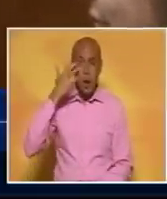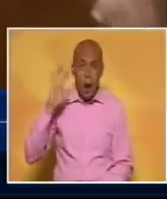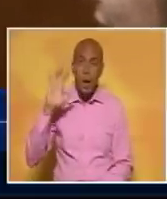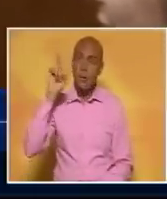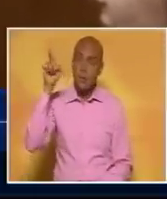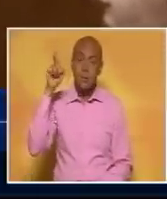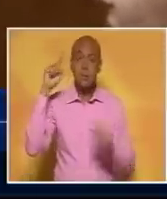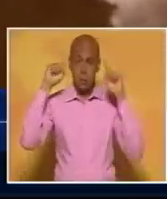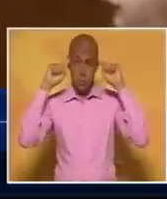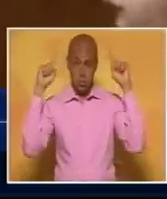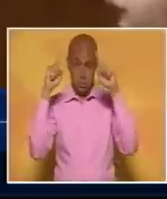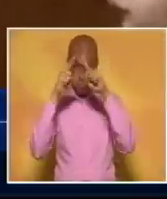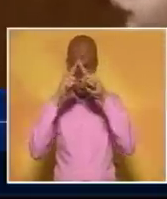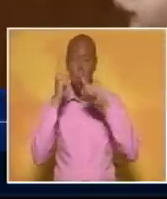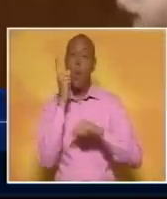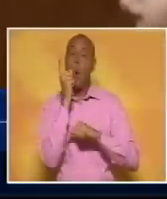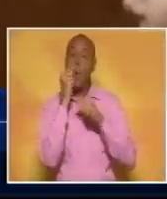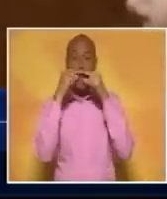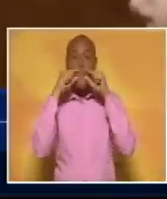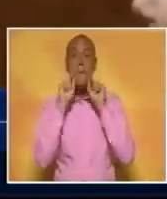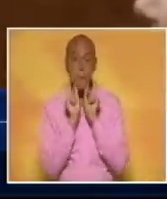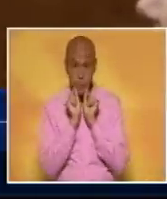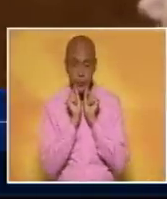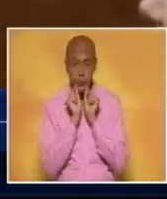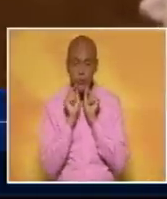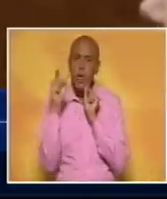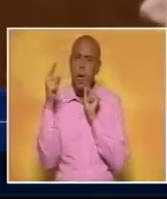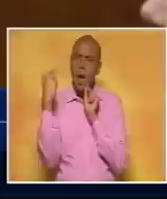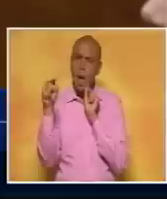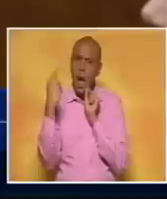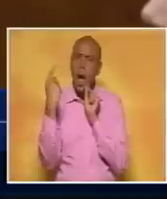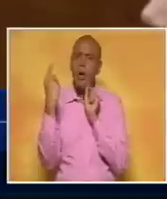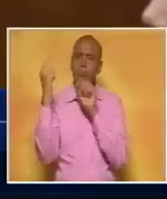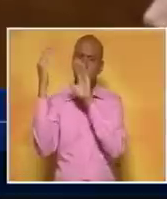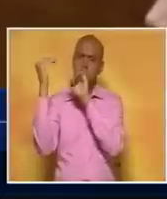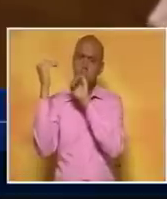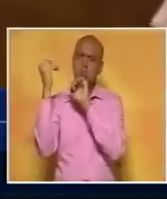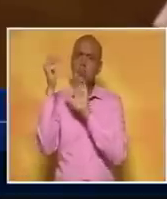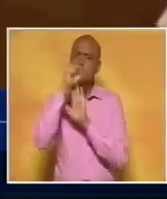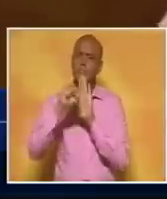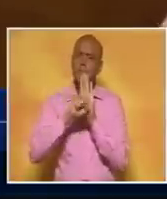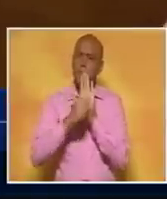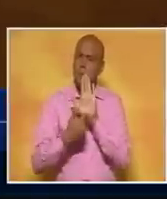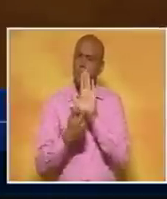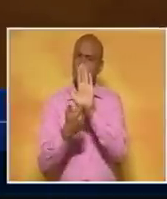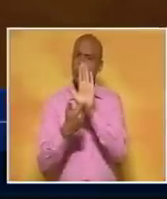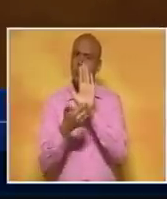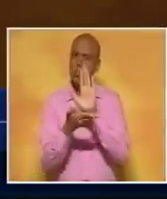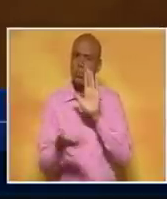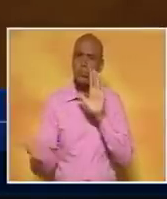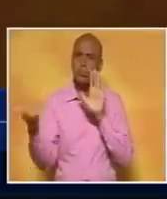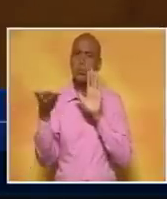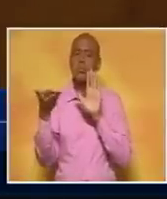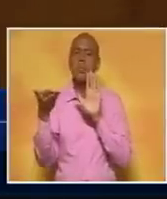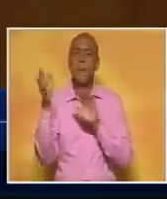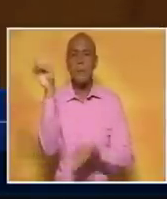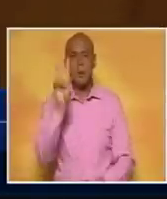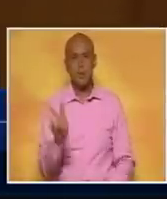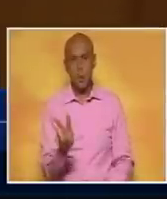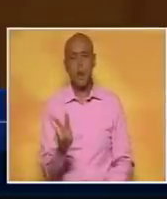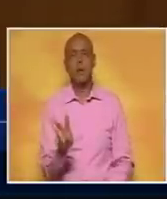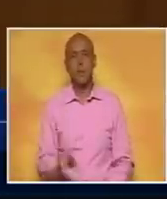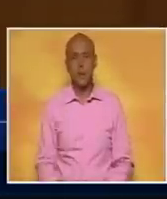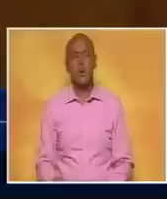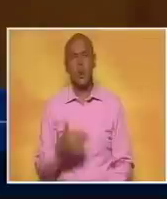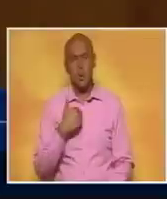Gregorio Hernández es un signo de esperanza para el pueblo venezolano. Tenemos, yo